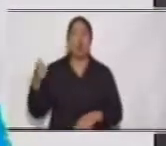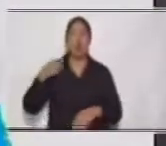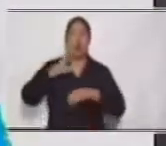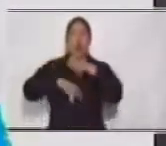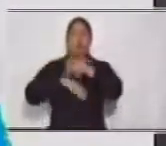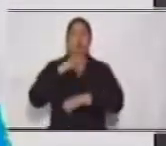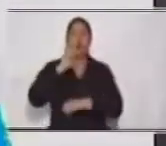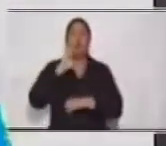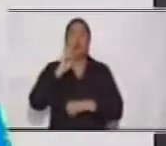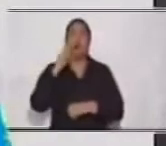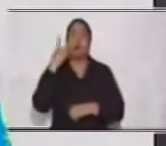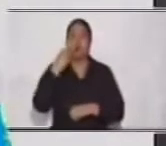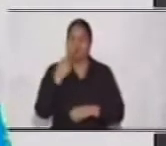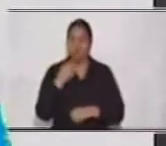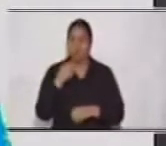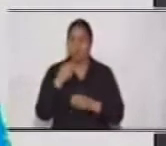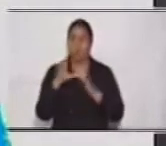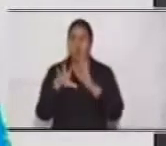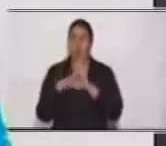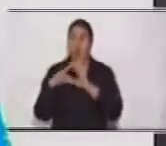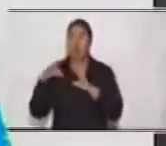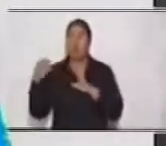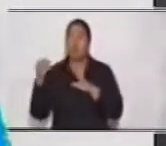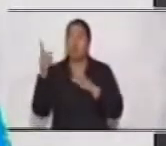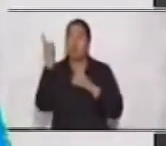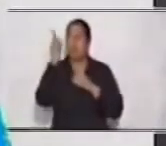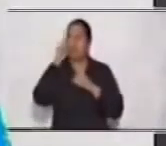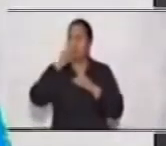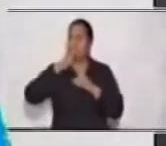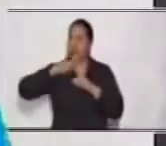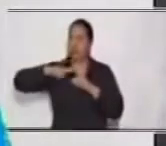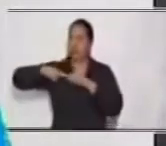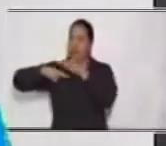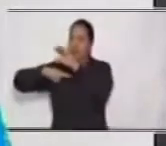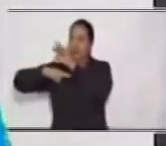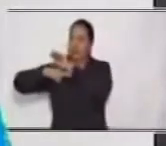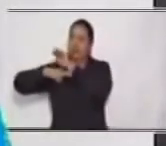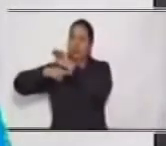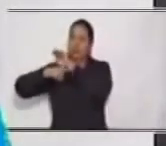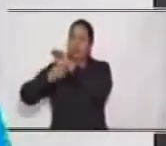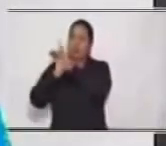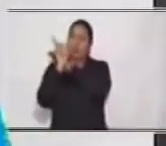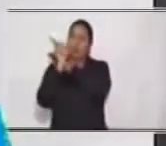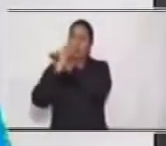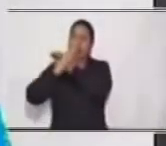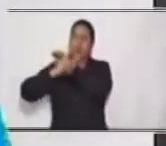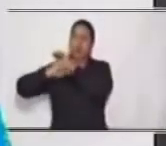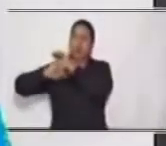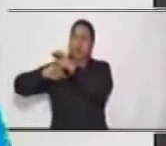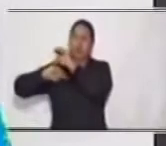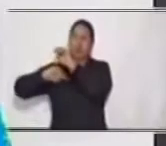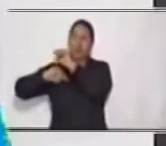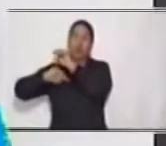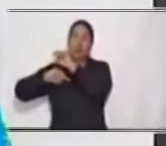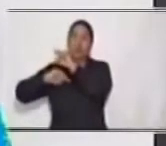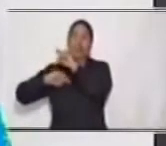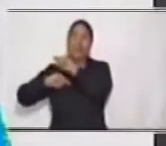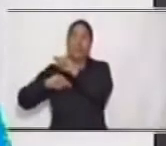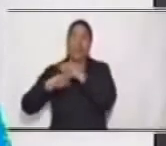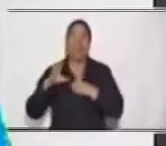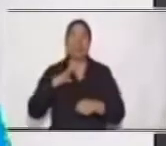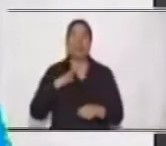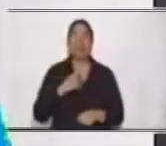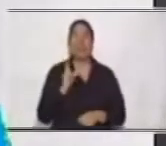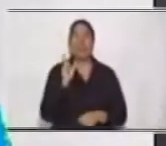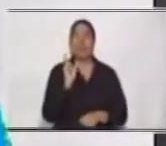quedan fuera de la forma de la gráfica. Entonces, los focos tienen una ecuación